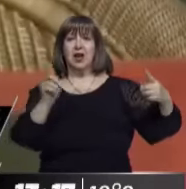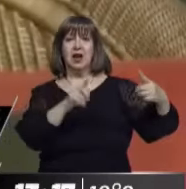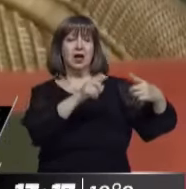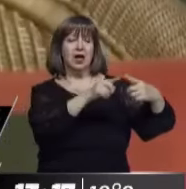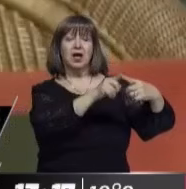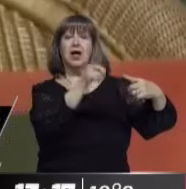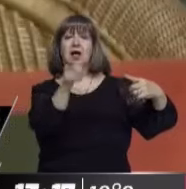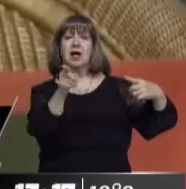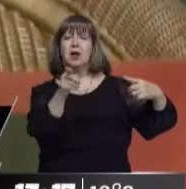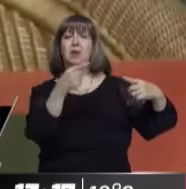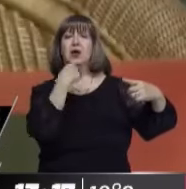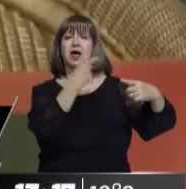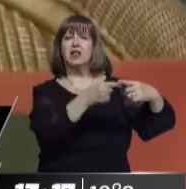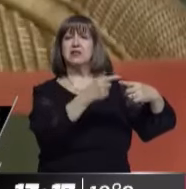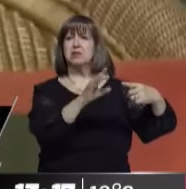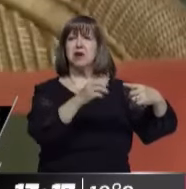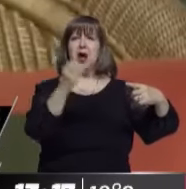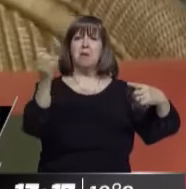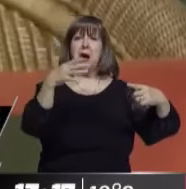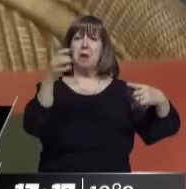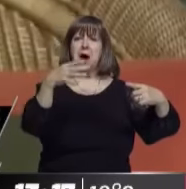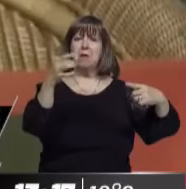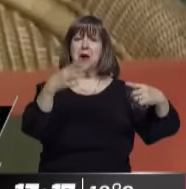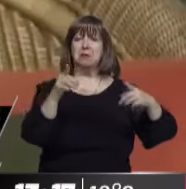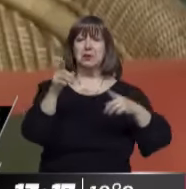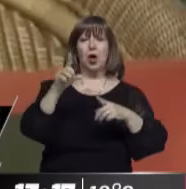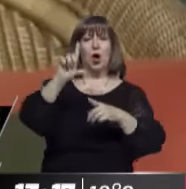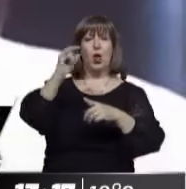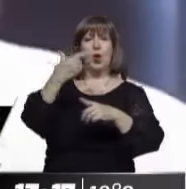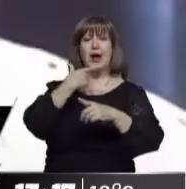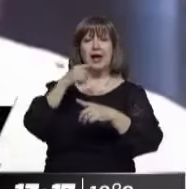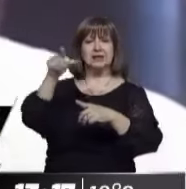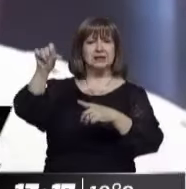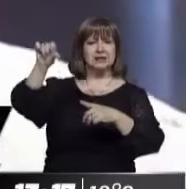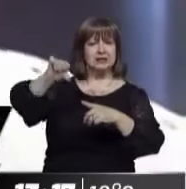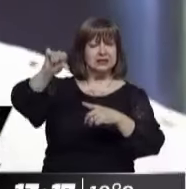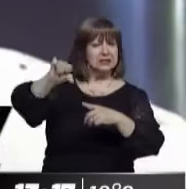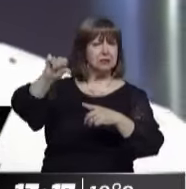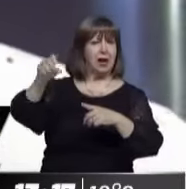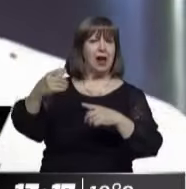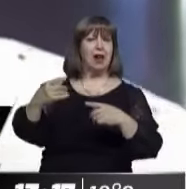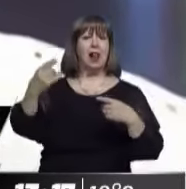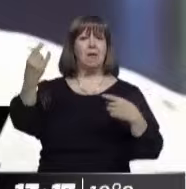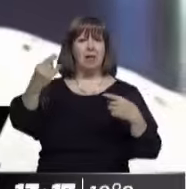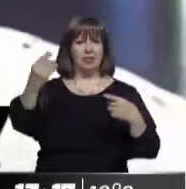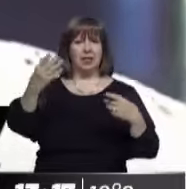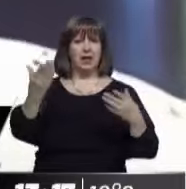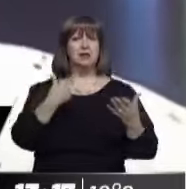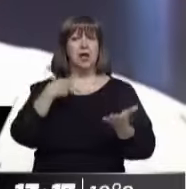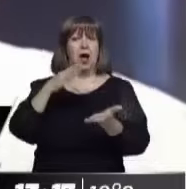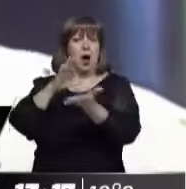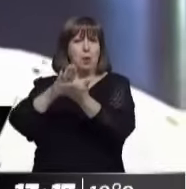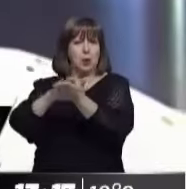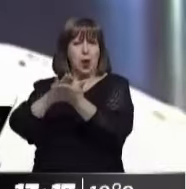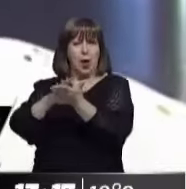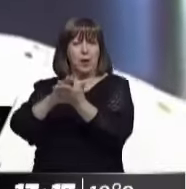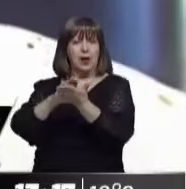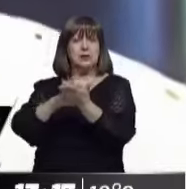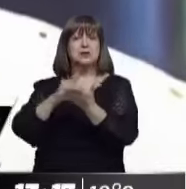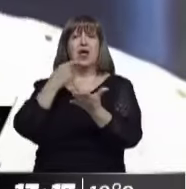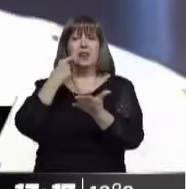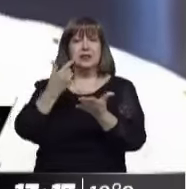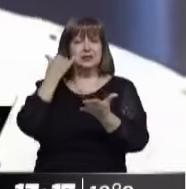por calumnias e injurias contra Lucas Benvenuto porque dice tener todas las pruebas de que